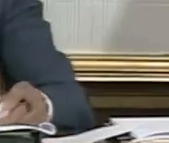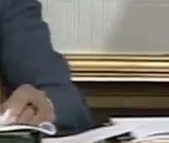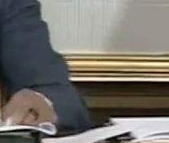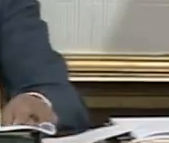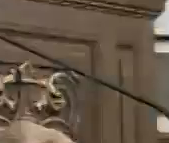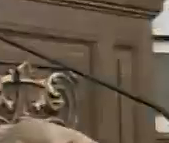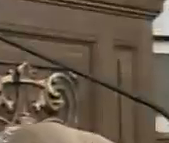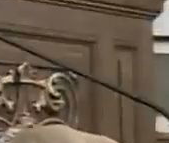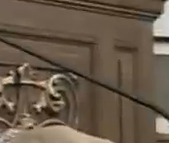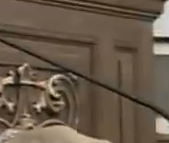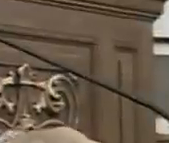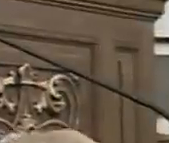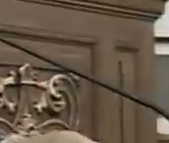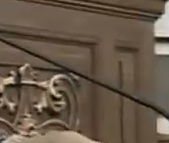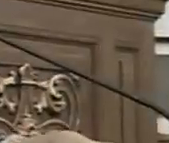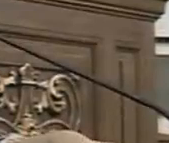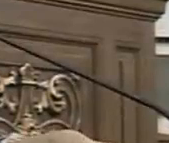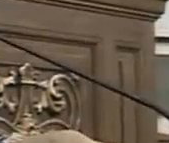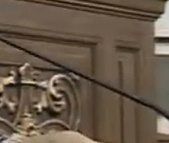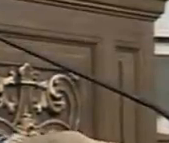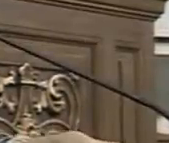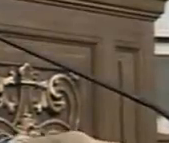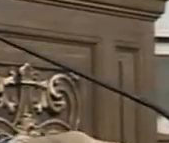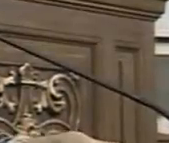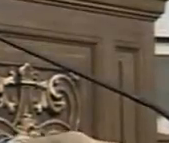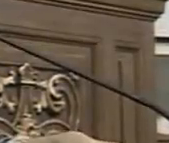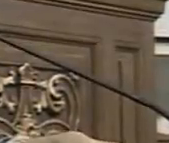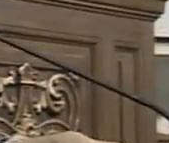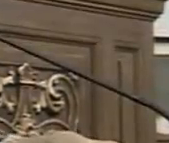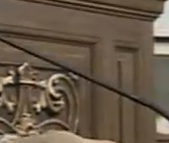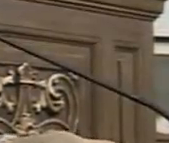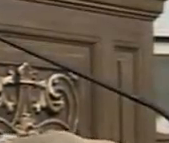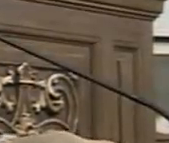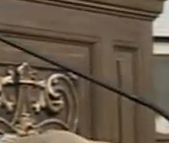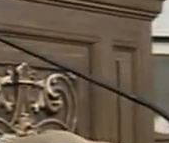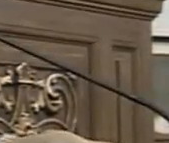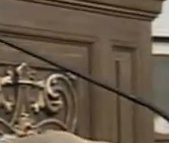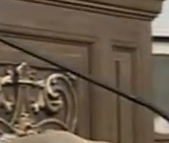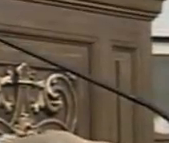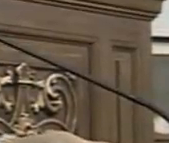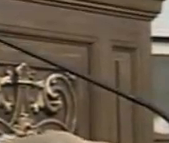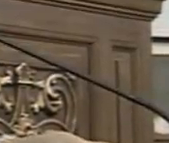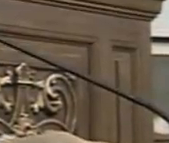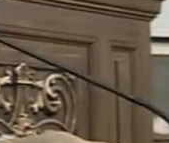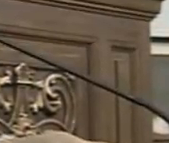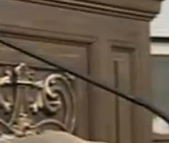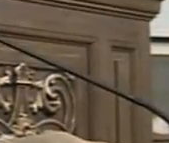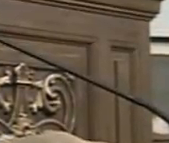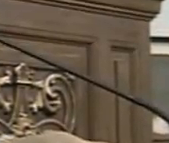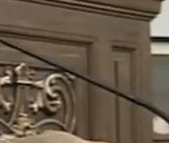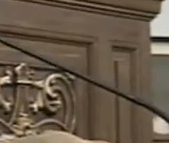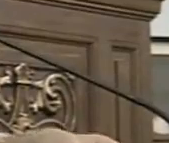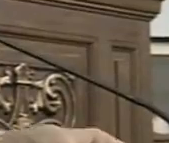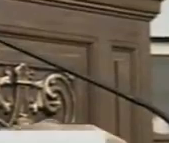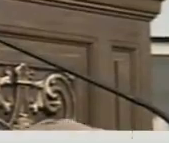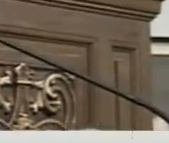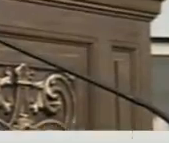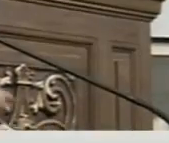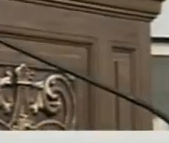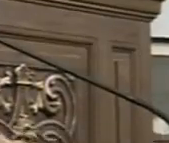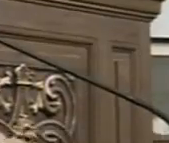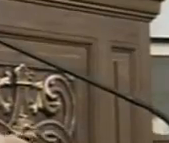del orden del día. Punto número 1, proyecto de acuerdo por el sensible fallecimiento del diputado Héctor